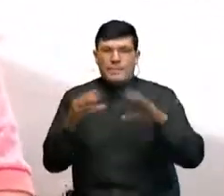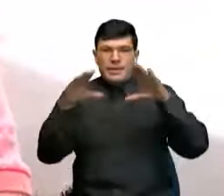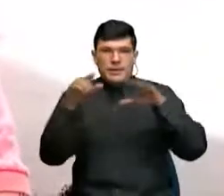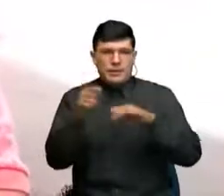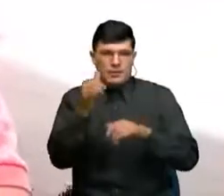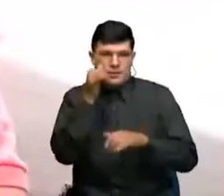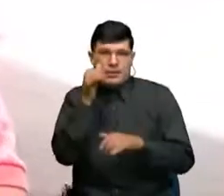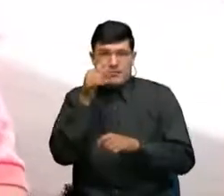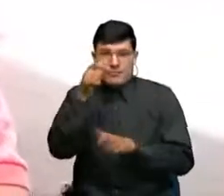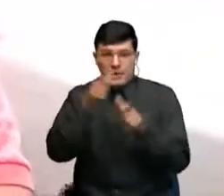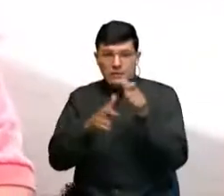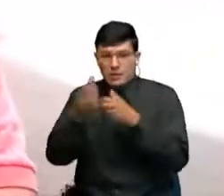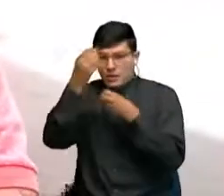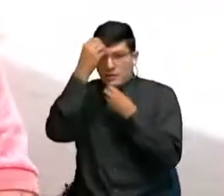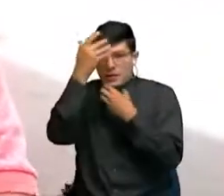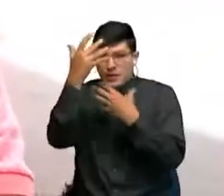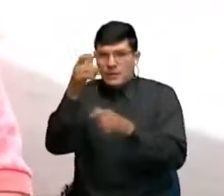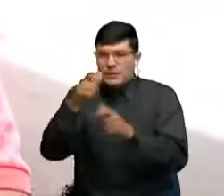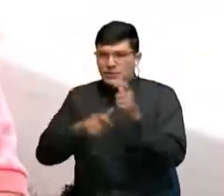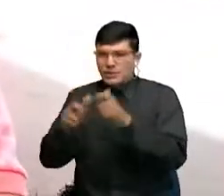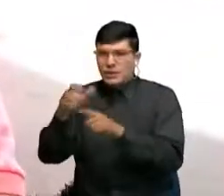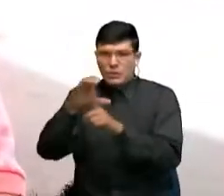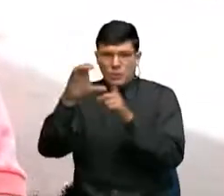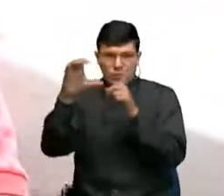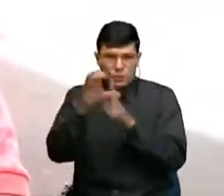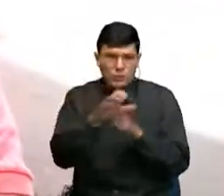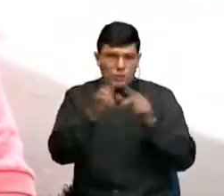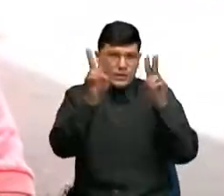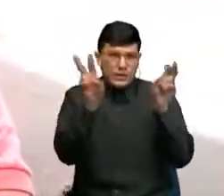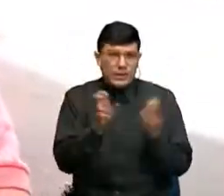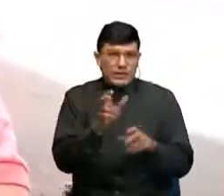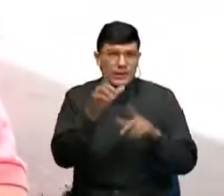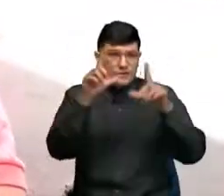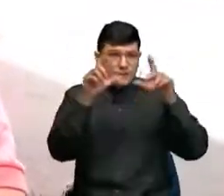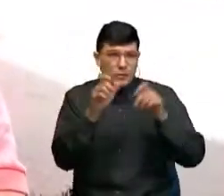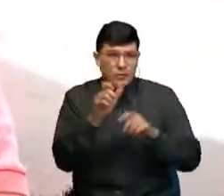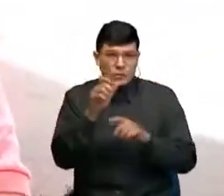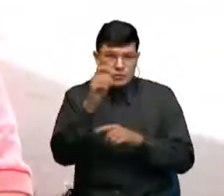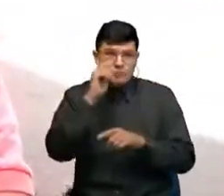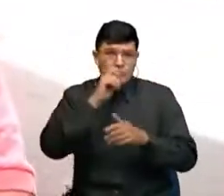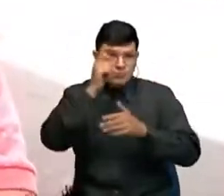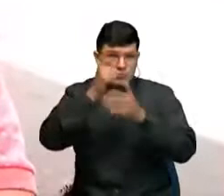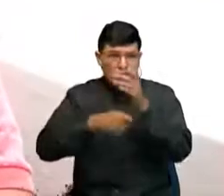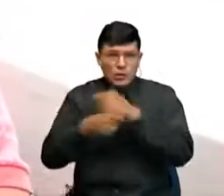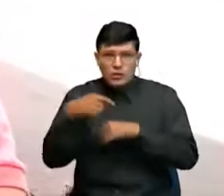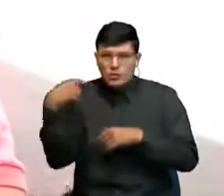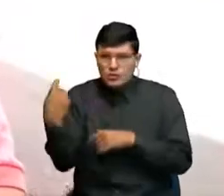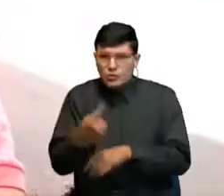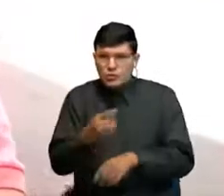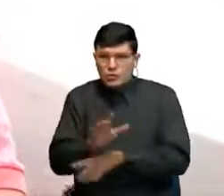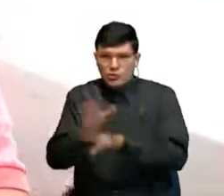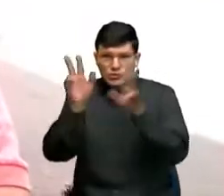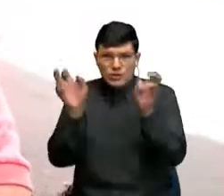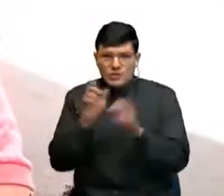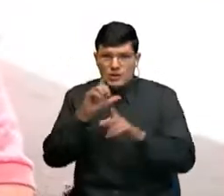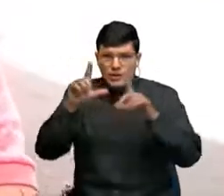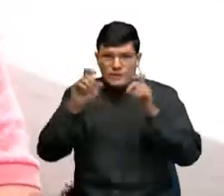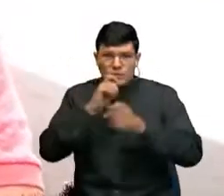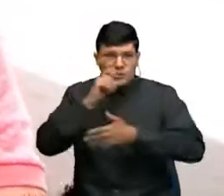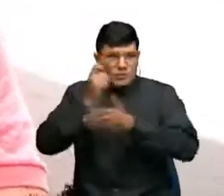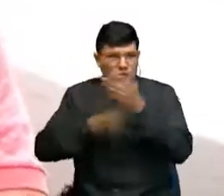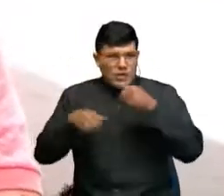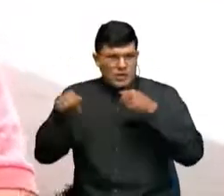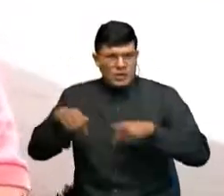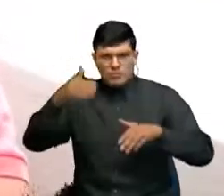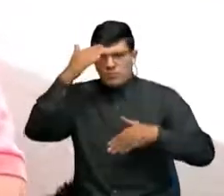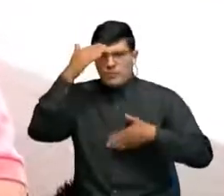obedientes, la gente está tomando con cultura el tema de la fotodetención, y no solamente por el tema de la fotodetención, sino que eso hace cultura aquí